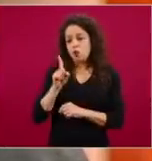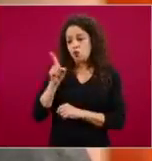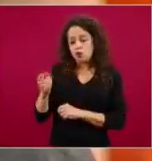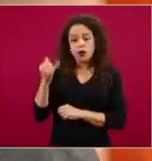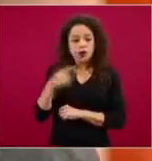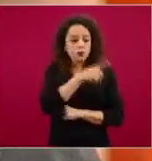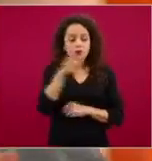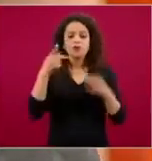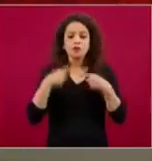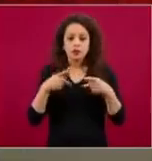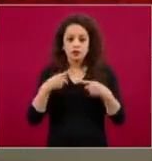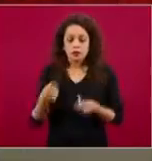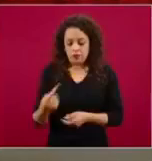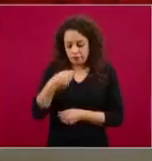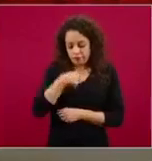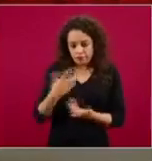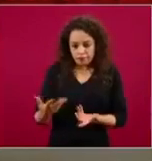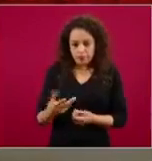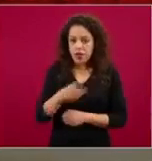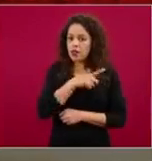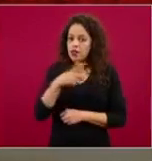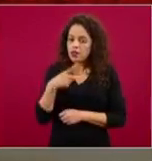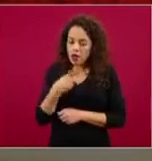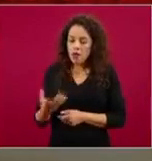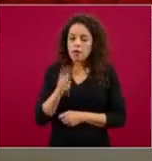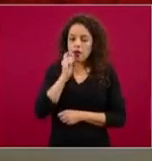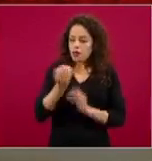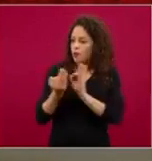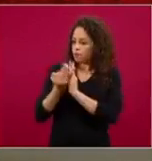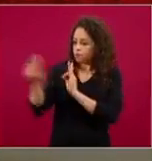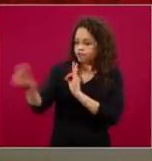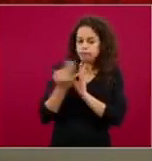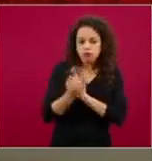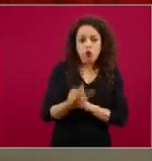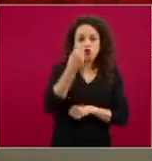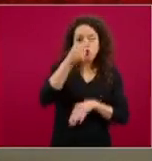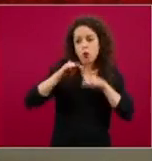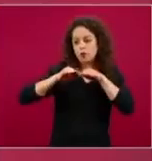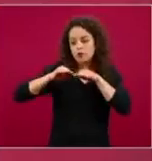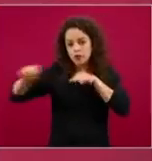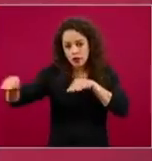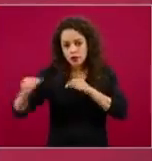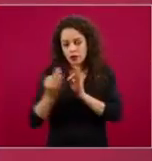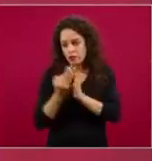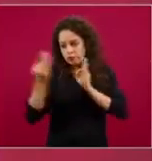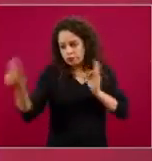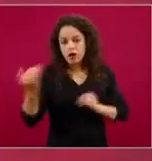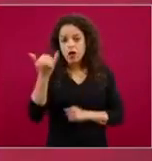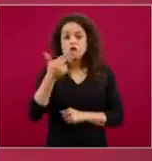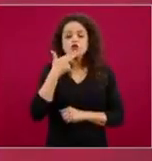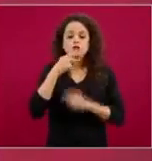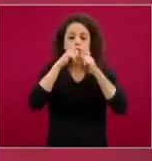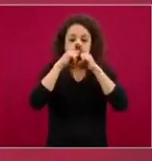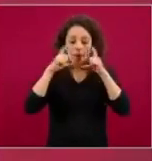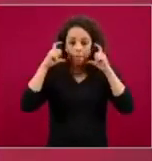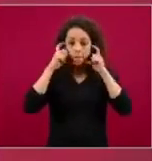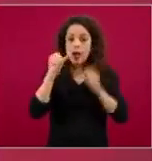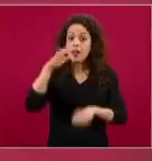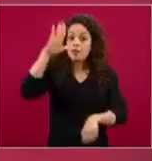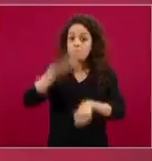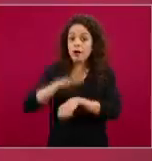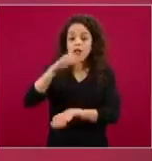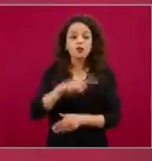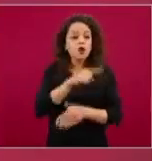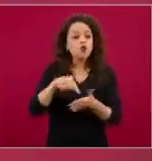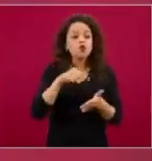sana distancia física, 2 metros de cualquier otra persona. Utilice su cubrebocas, particularmente en espacios cerrados como